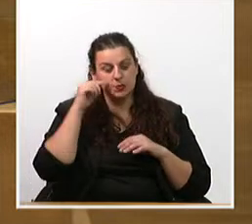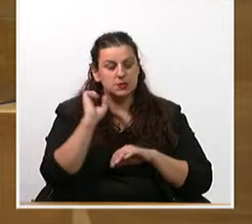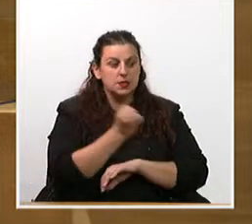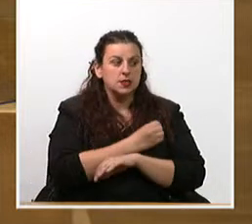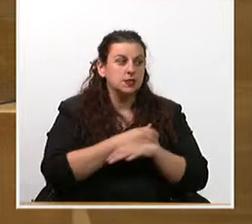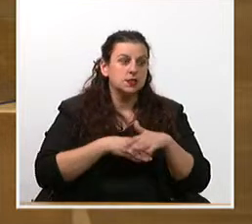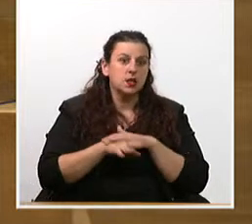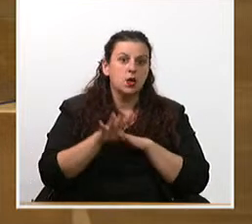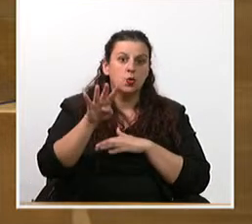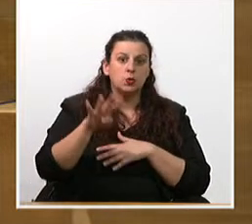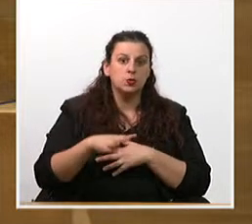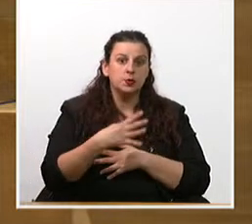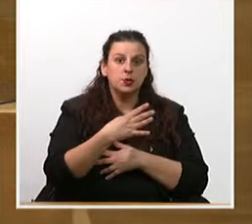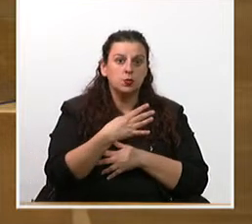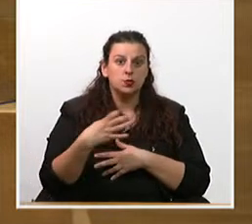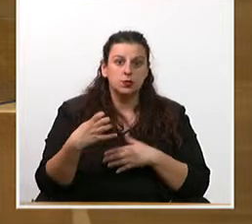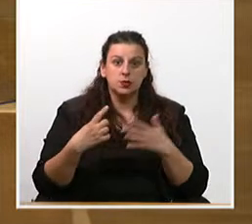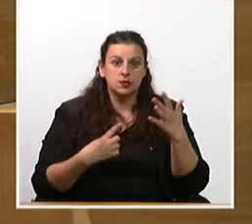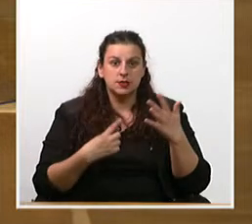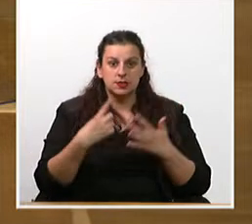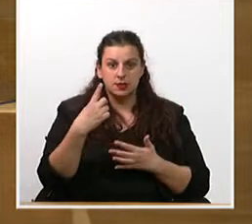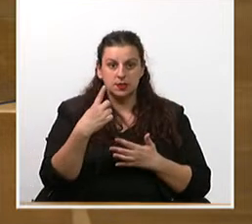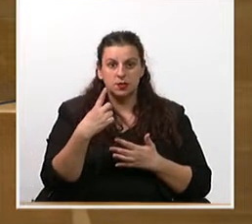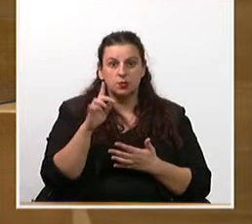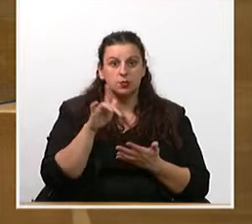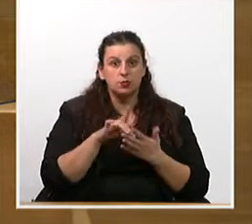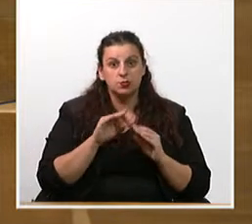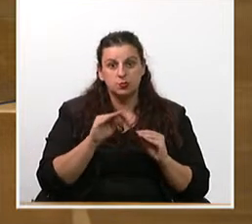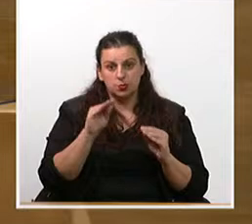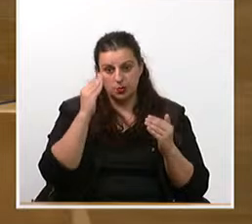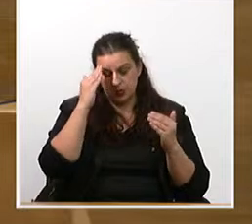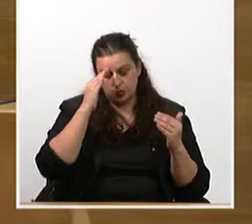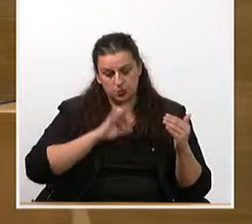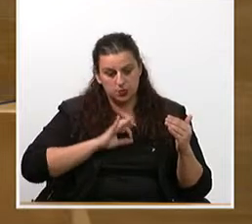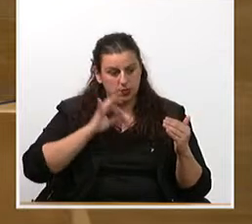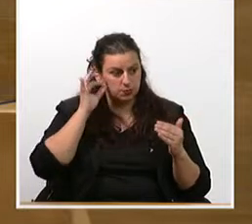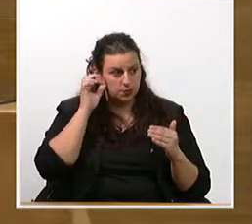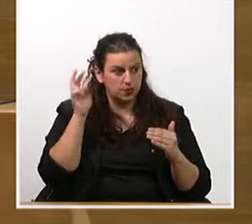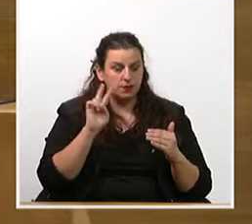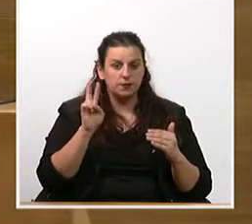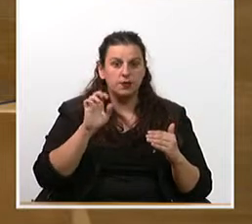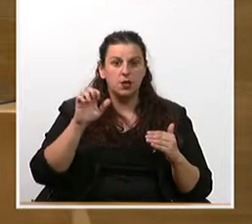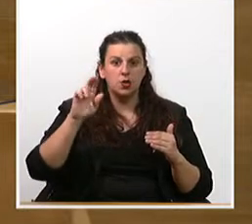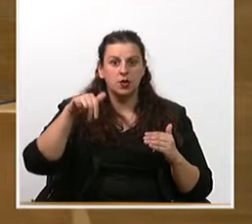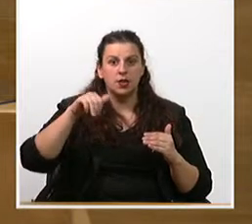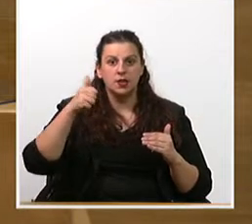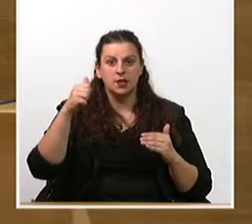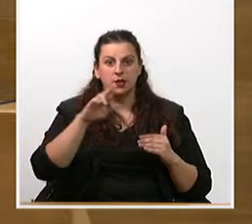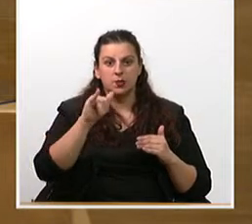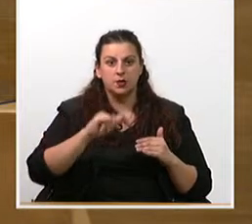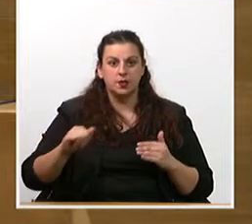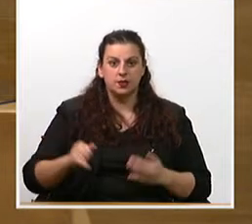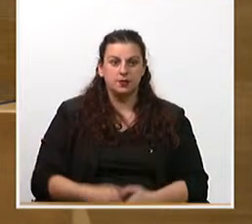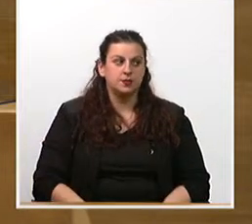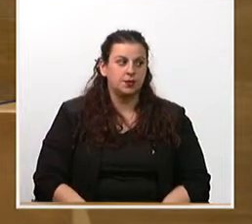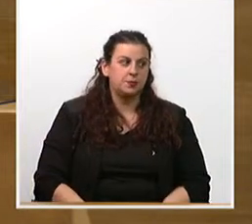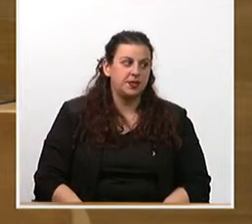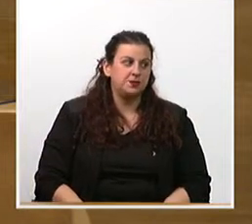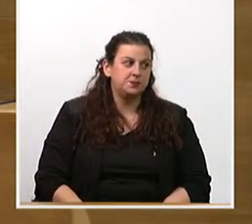entrada 4461 tiene la palabra la ilustre diputada Verónica Ruiz